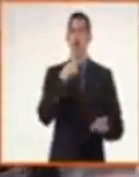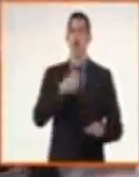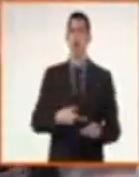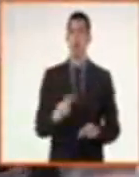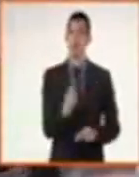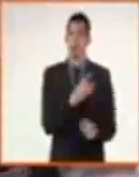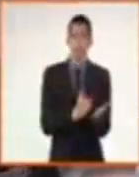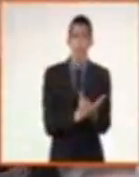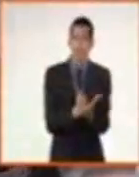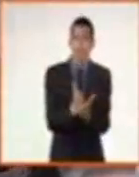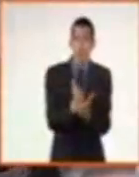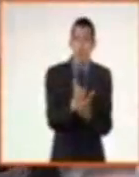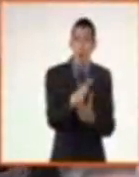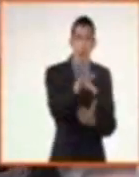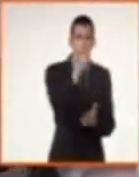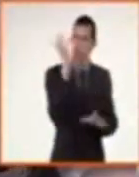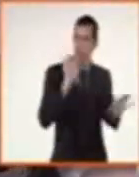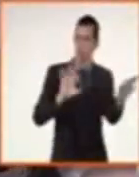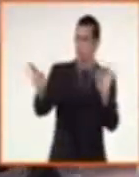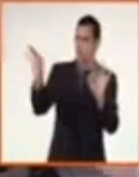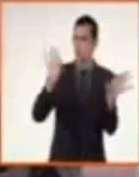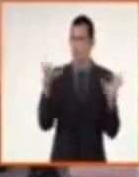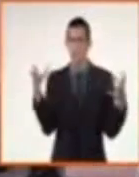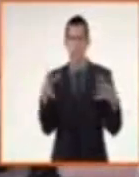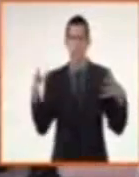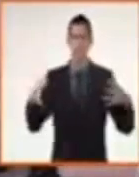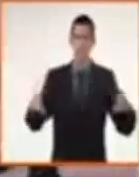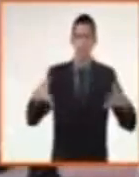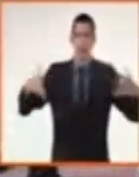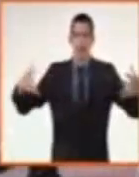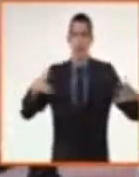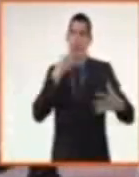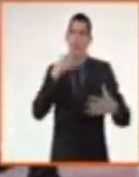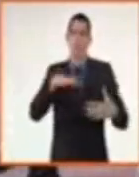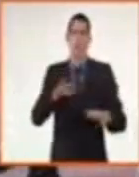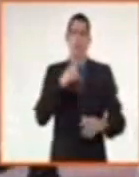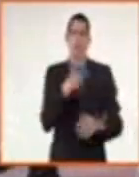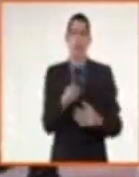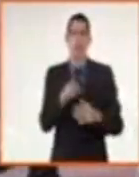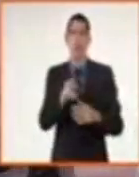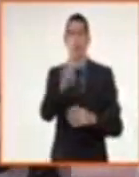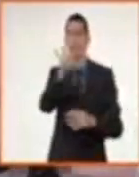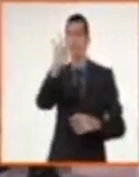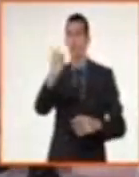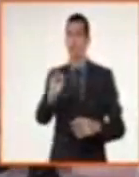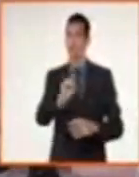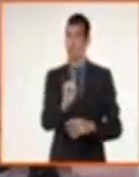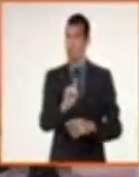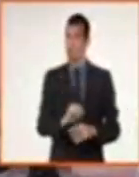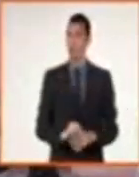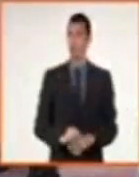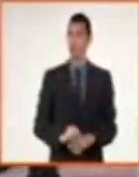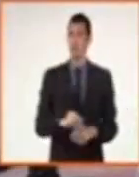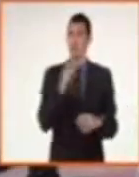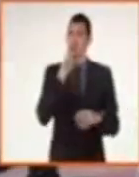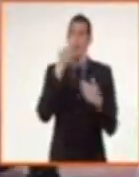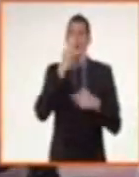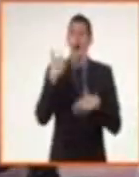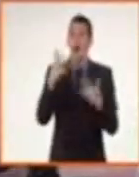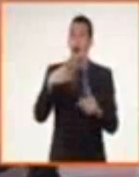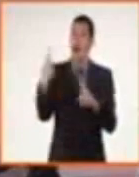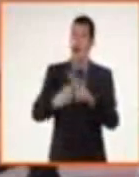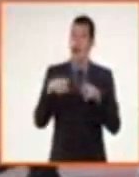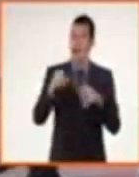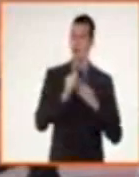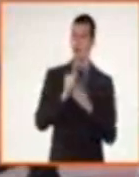entre todas las proposiciones que había. Porque lo que sintetizan esos 470 son los valores de un país, los valores